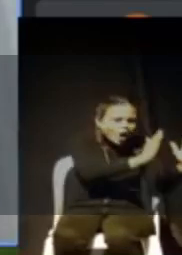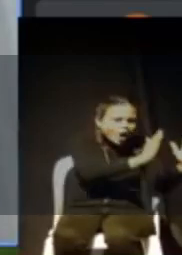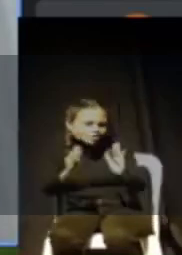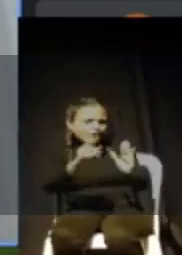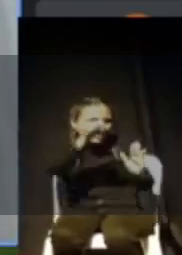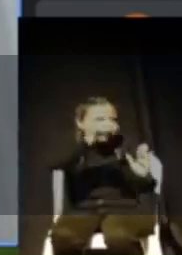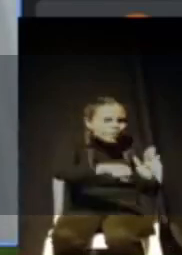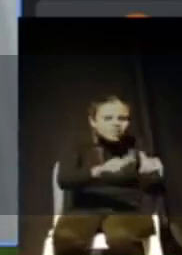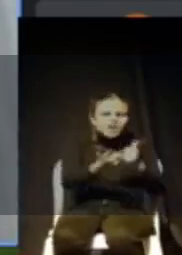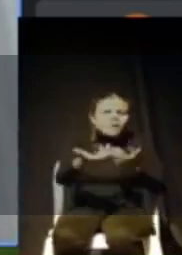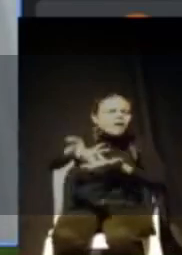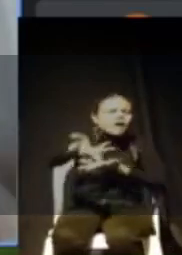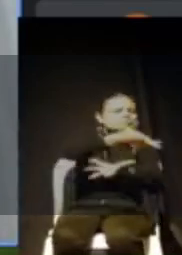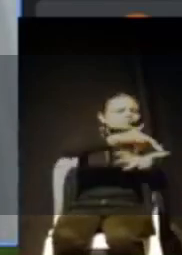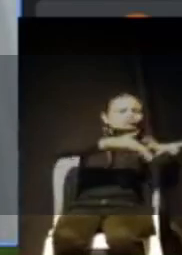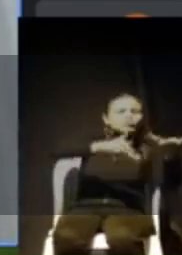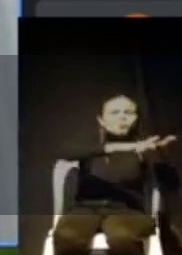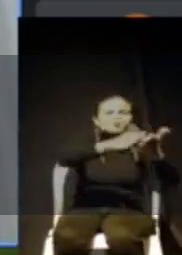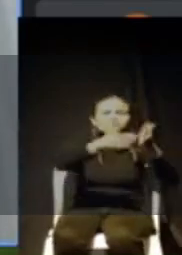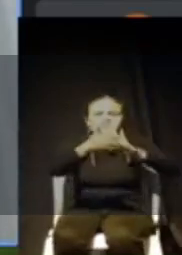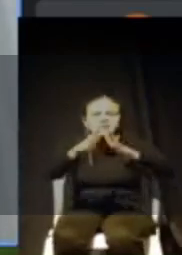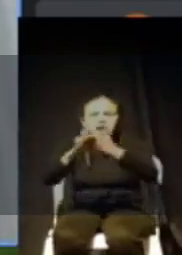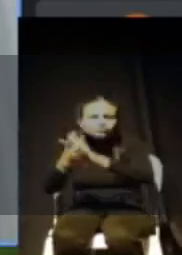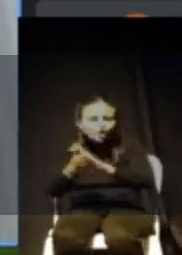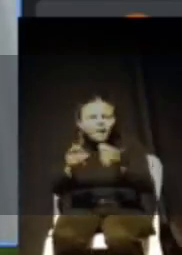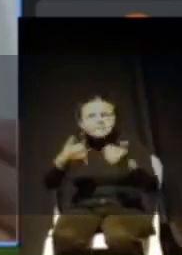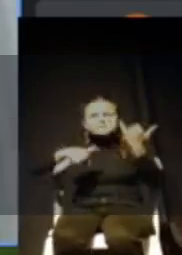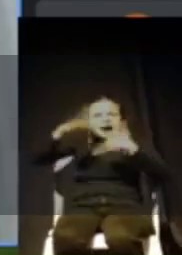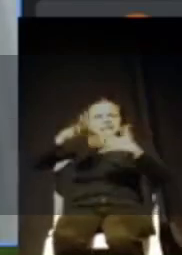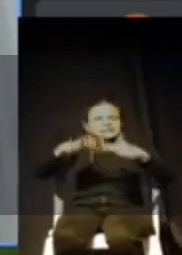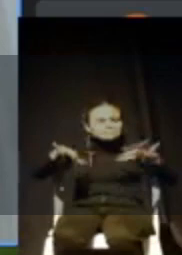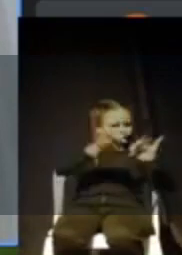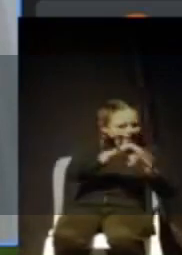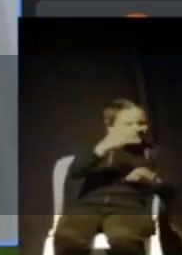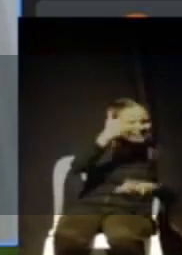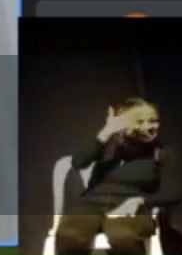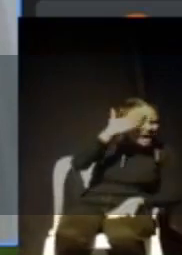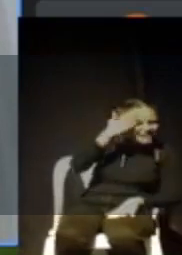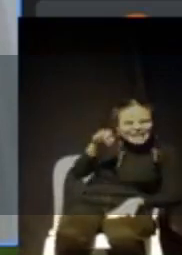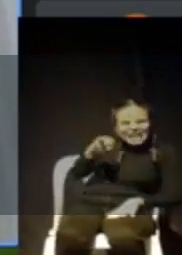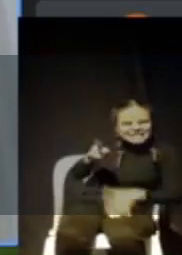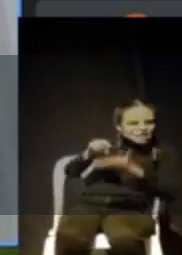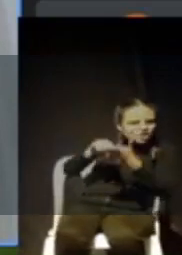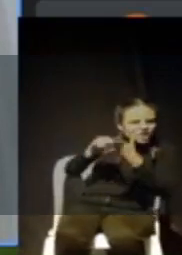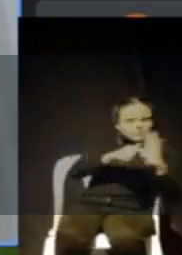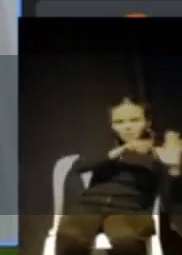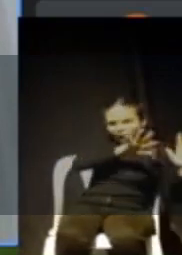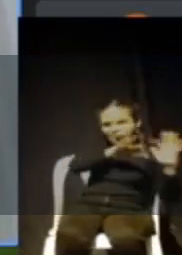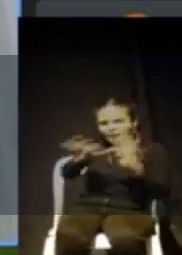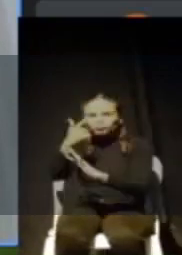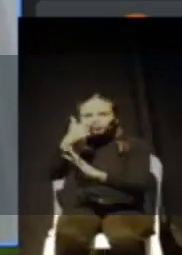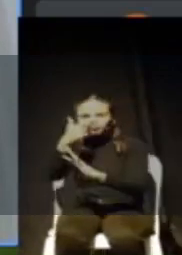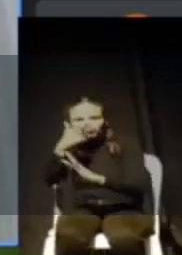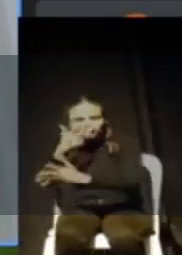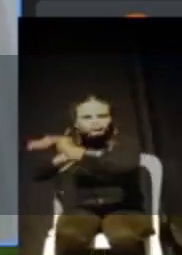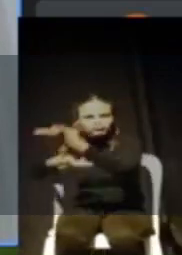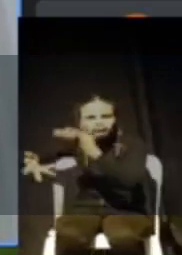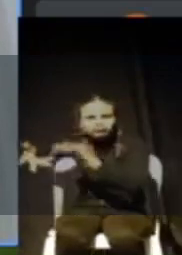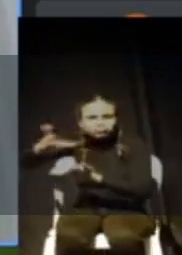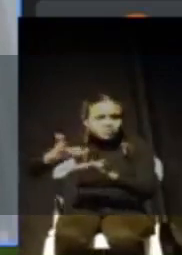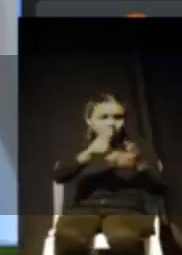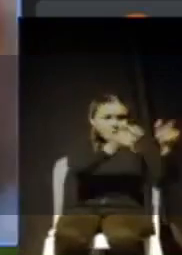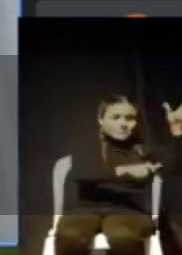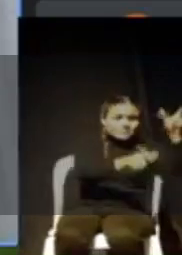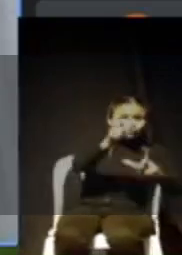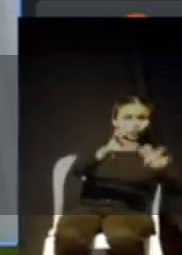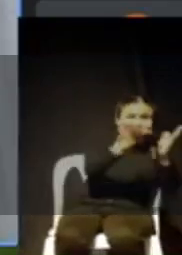más comunitarios, mayor localización del saber, la recuperación del sujeto como escolar como un sujeto